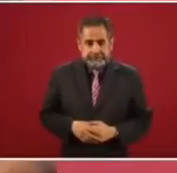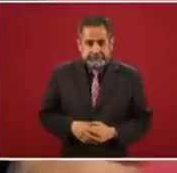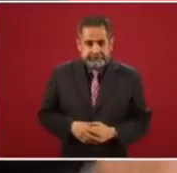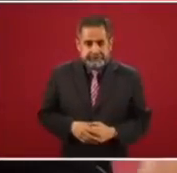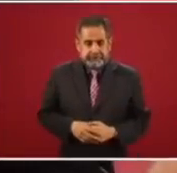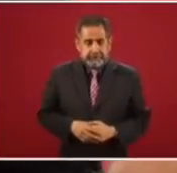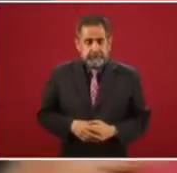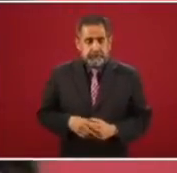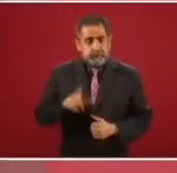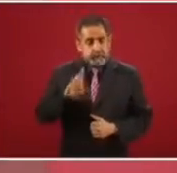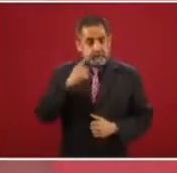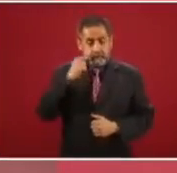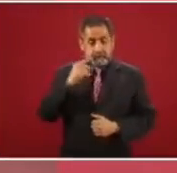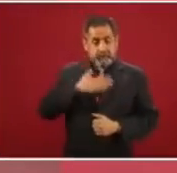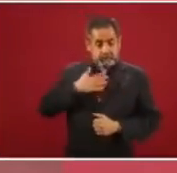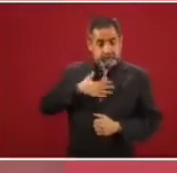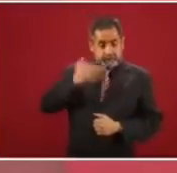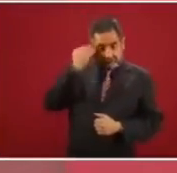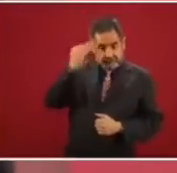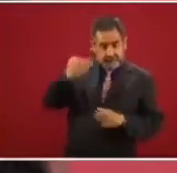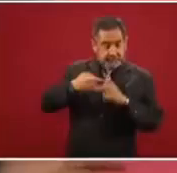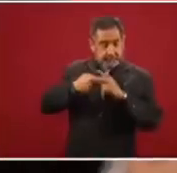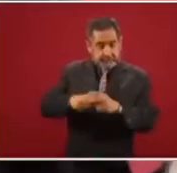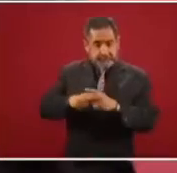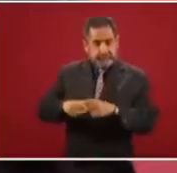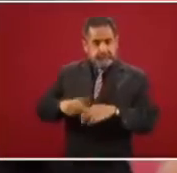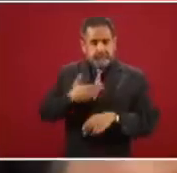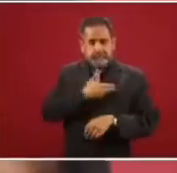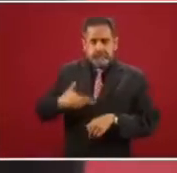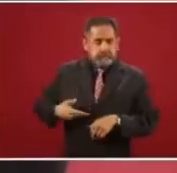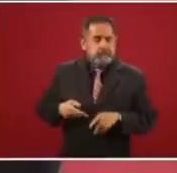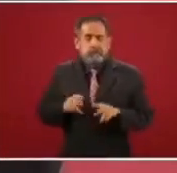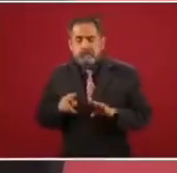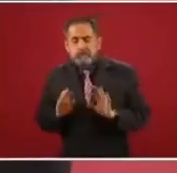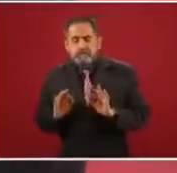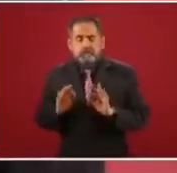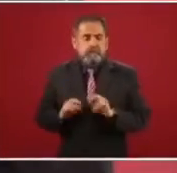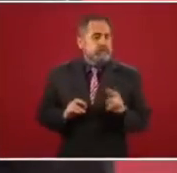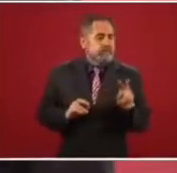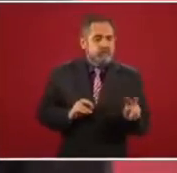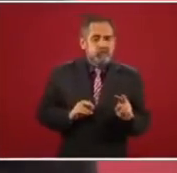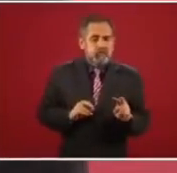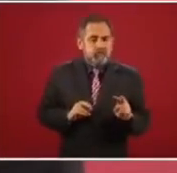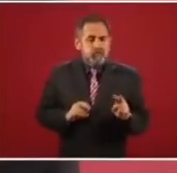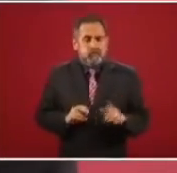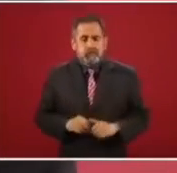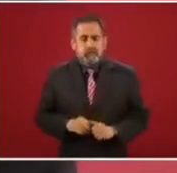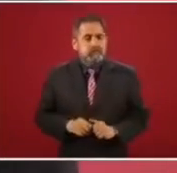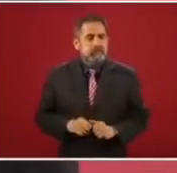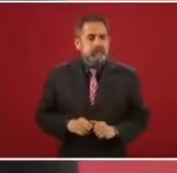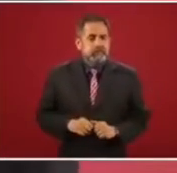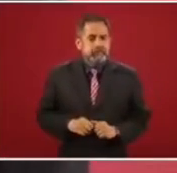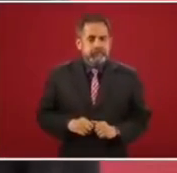en el tiempo que llevamos tengo muy buena e